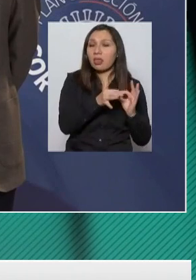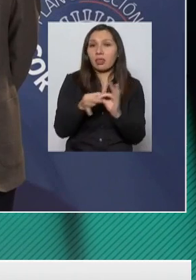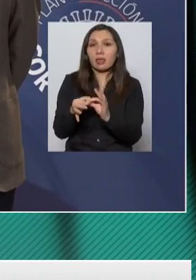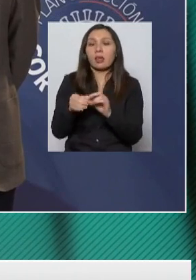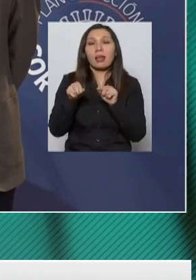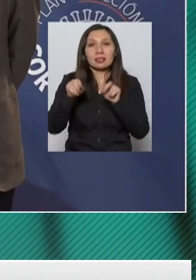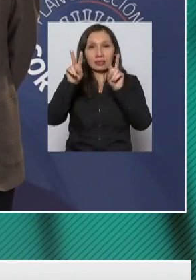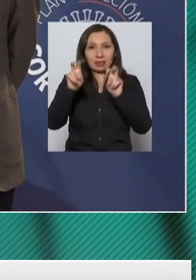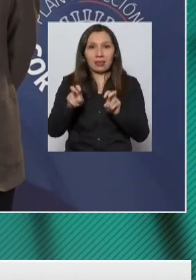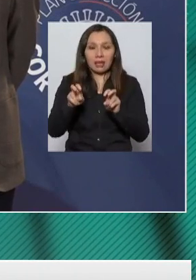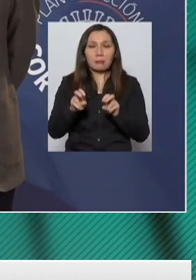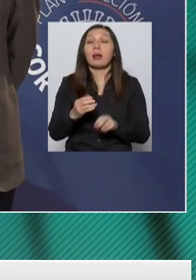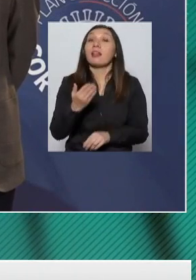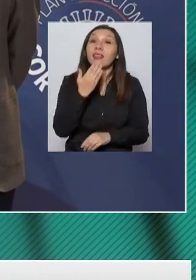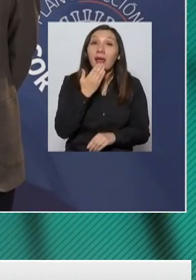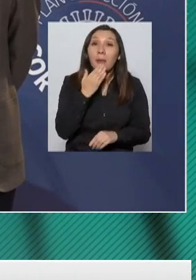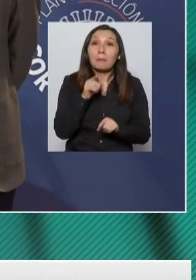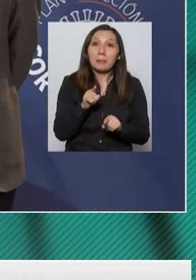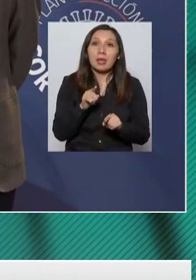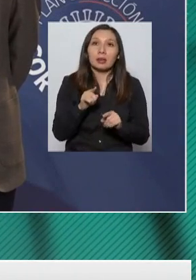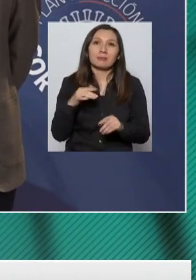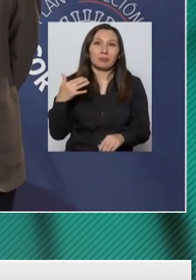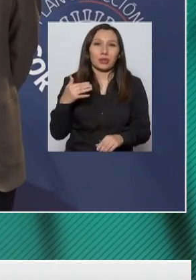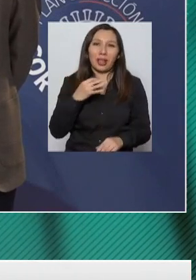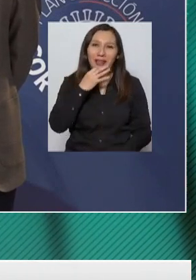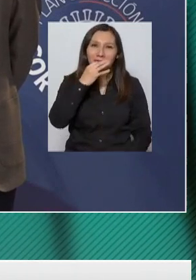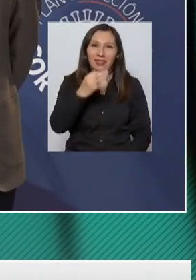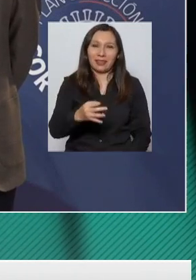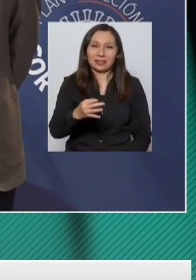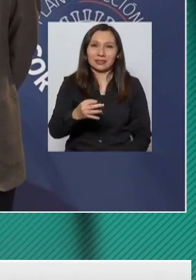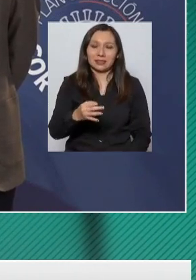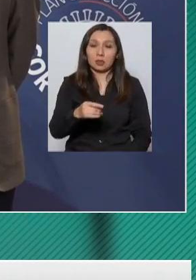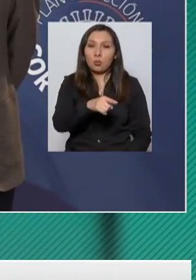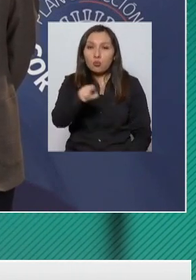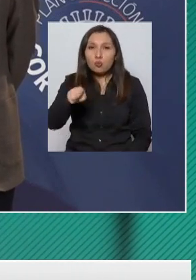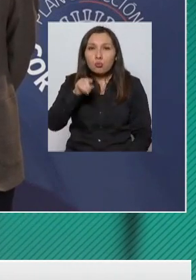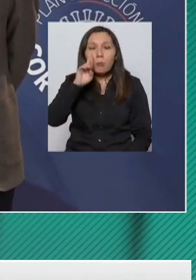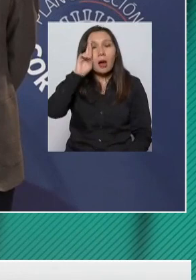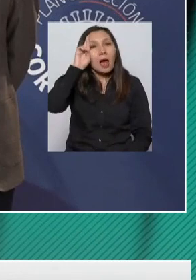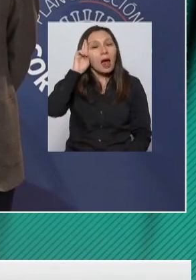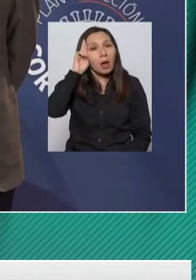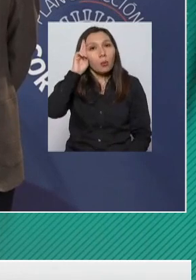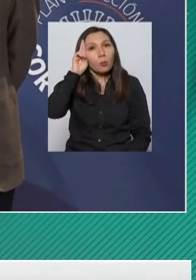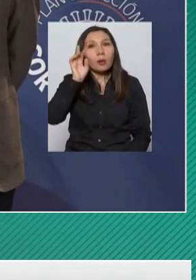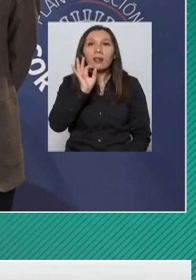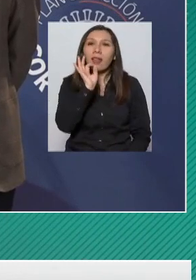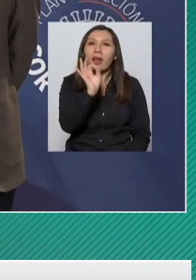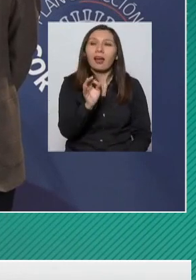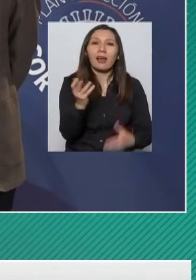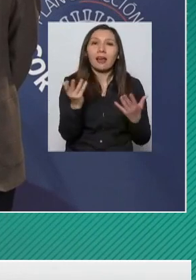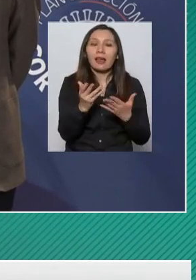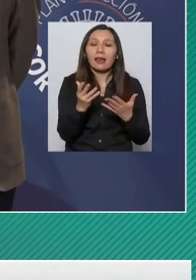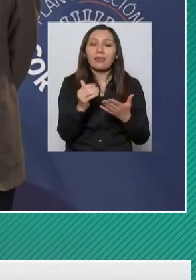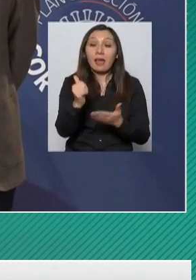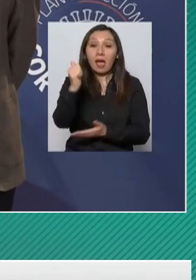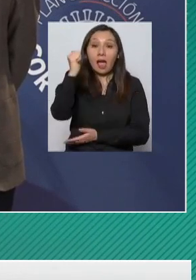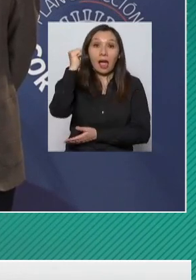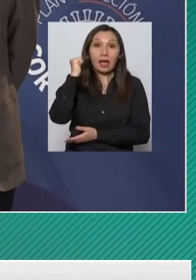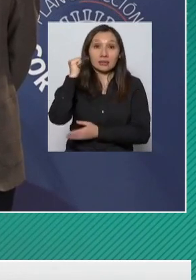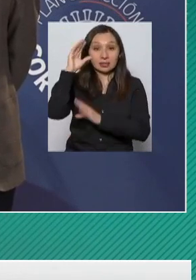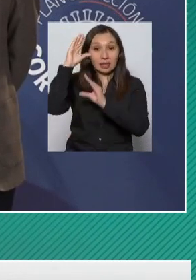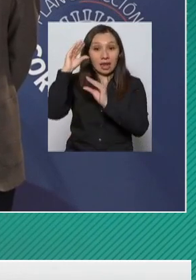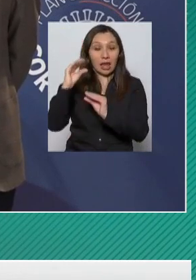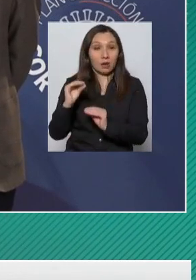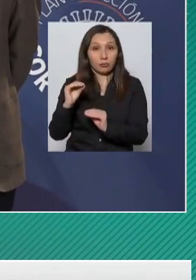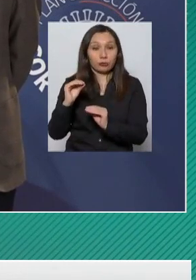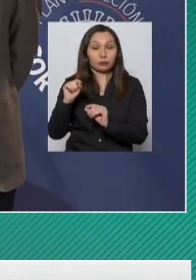en esta materia y también tal vez vale la pena que ustedes recuerden lo que señala en el día de ayer en la noche